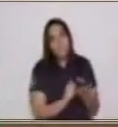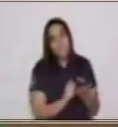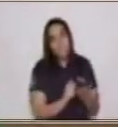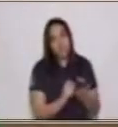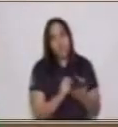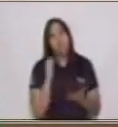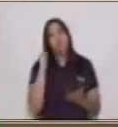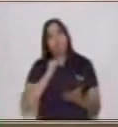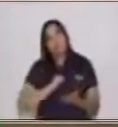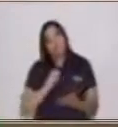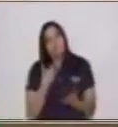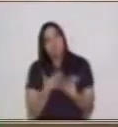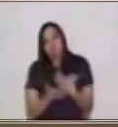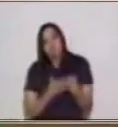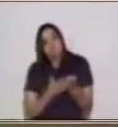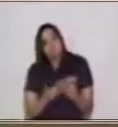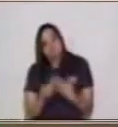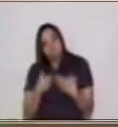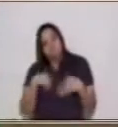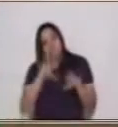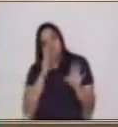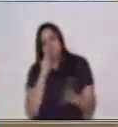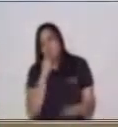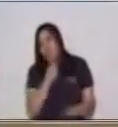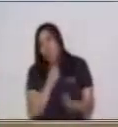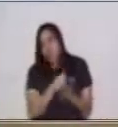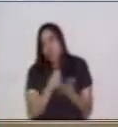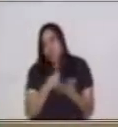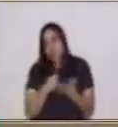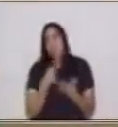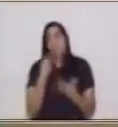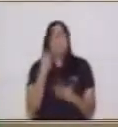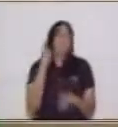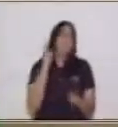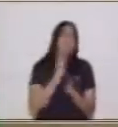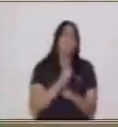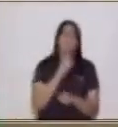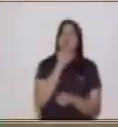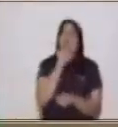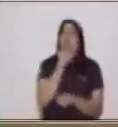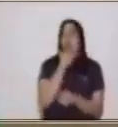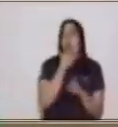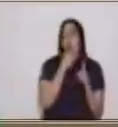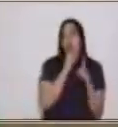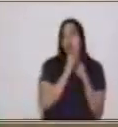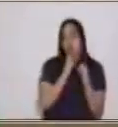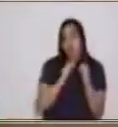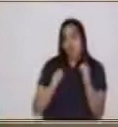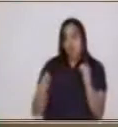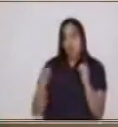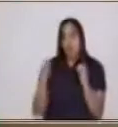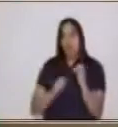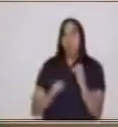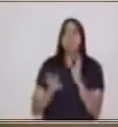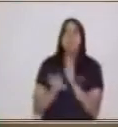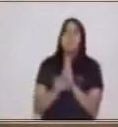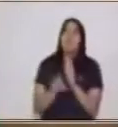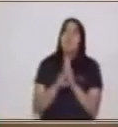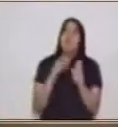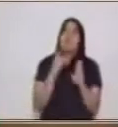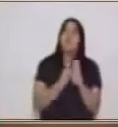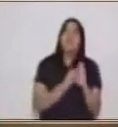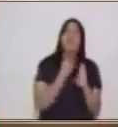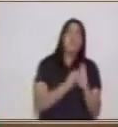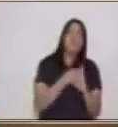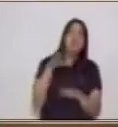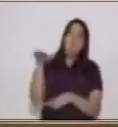entonces si, aunque no lo menciones, tampoco lo escribes, estás cometiendo un error ortográfico. El uso de la Z en la regla